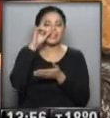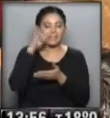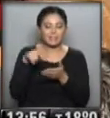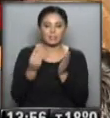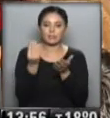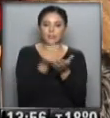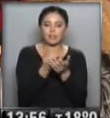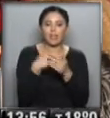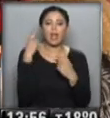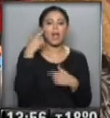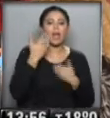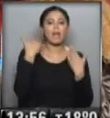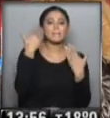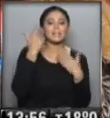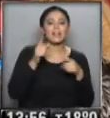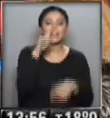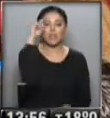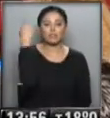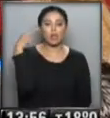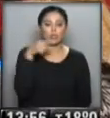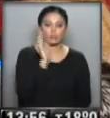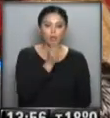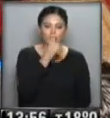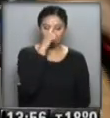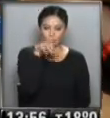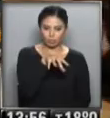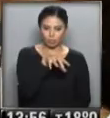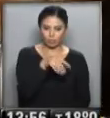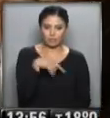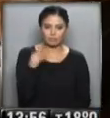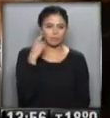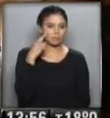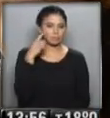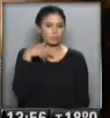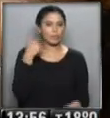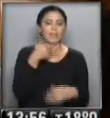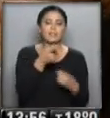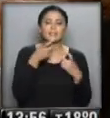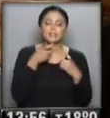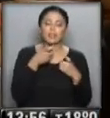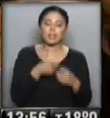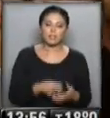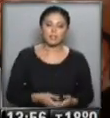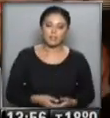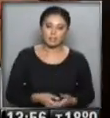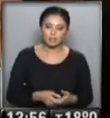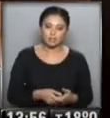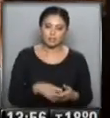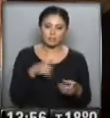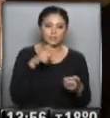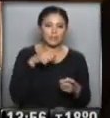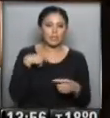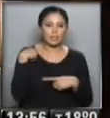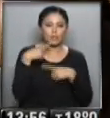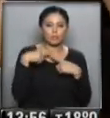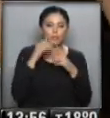la campaña nacional contra la violencia institucional. Una introducción categórica sobre la necesidad de la